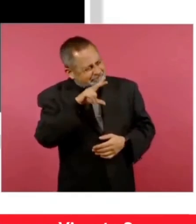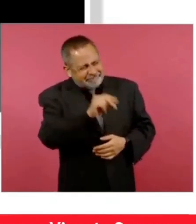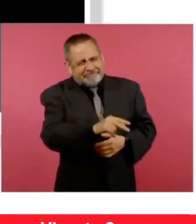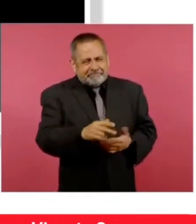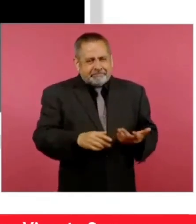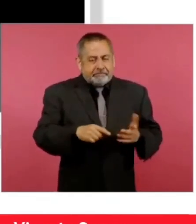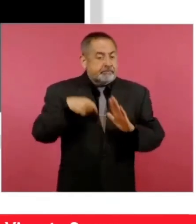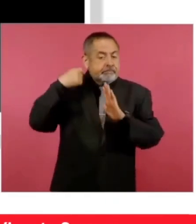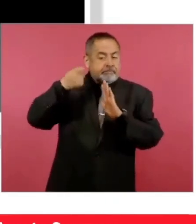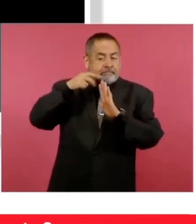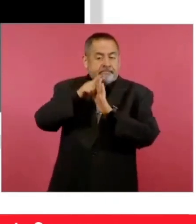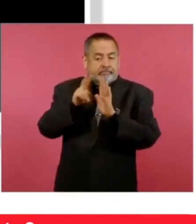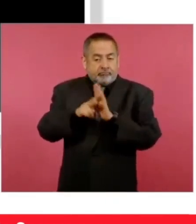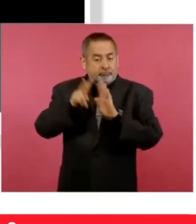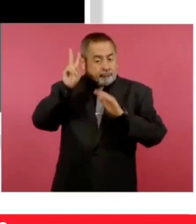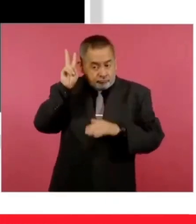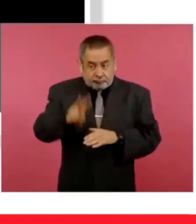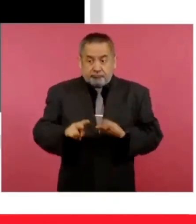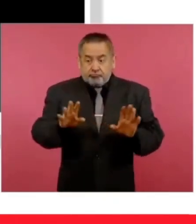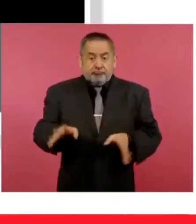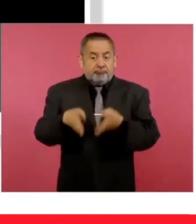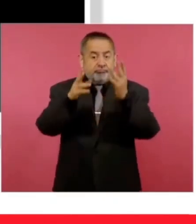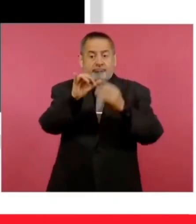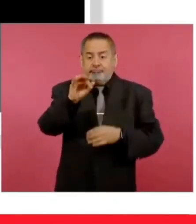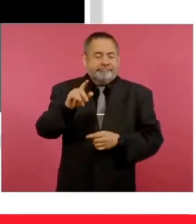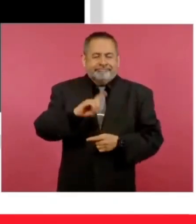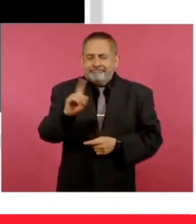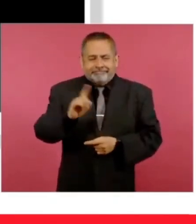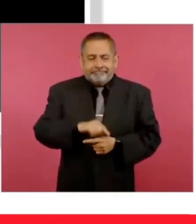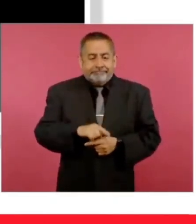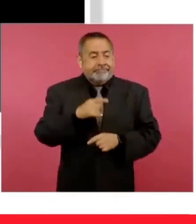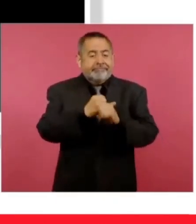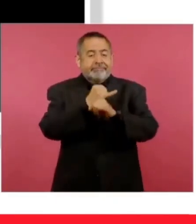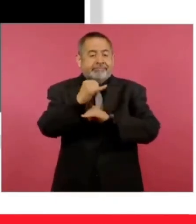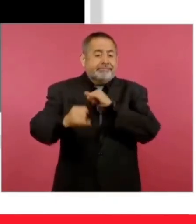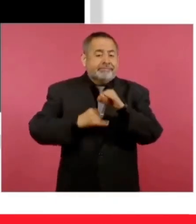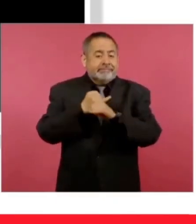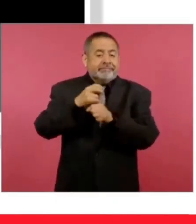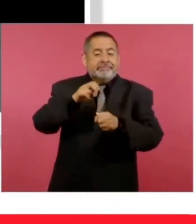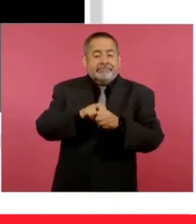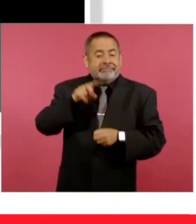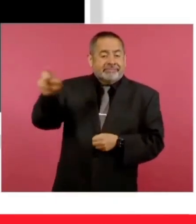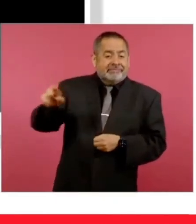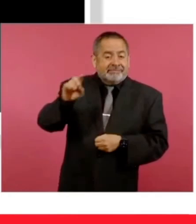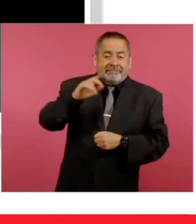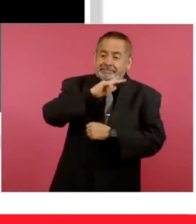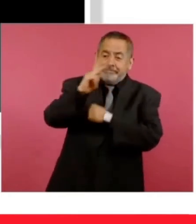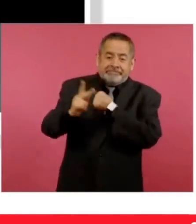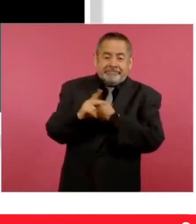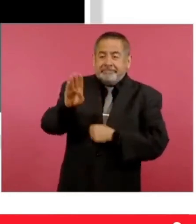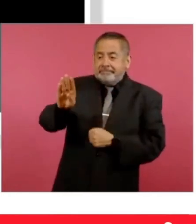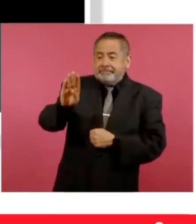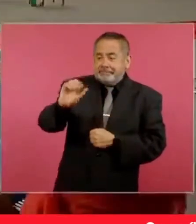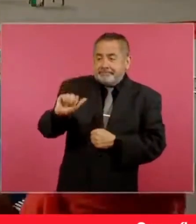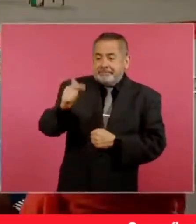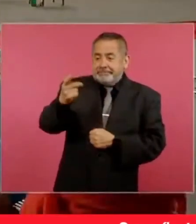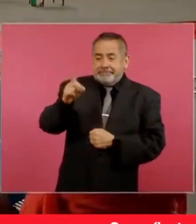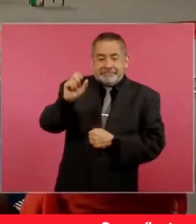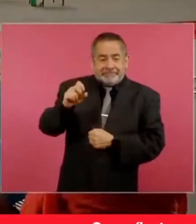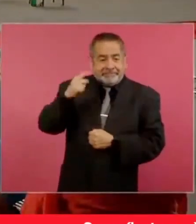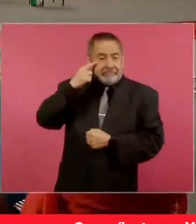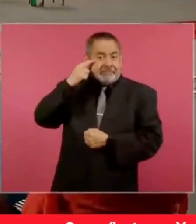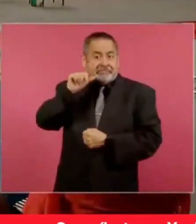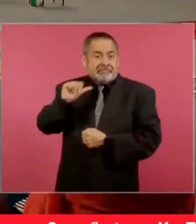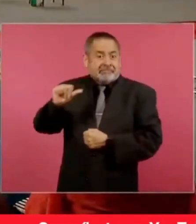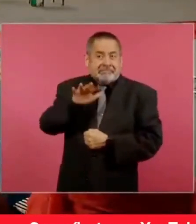El video no fue grabado en el AIFA, sino en el Aeropuerto Internacional de Bagdad, como lo comprueban diversas cuentas.